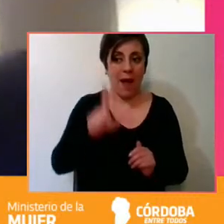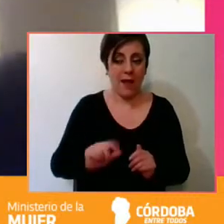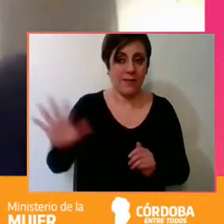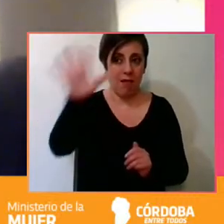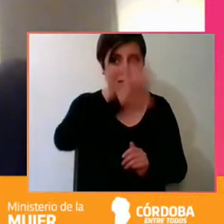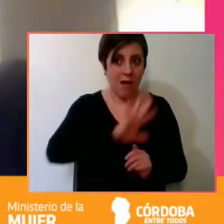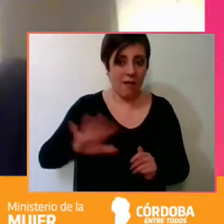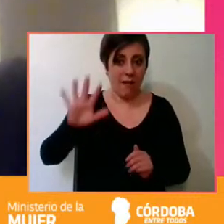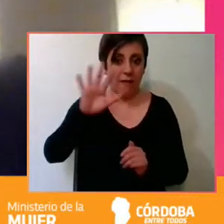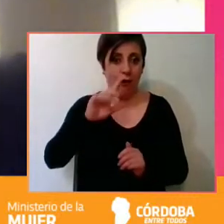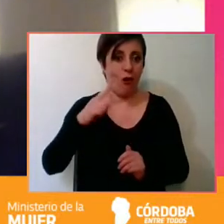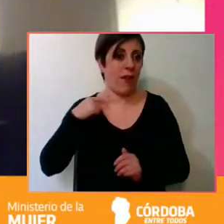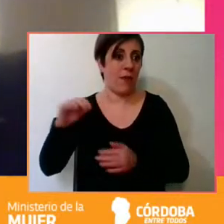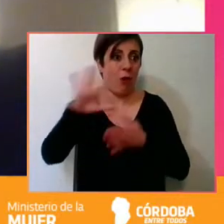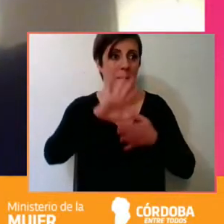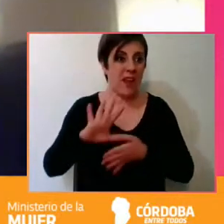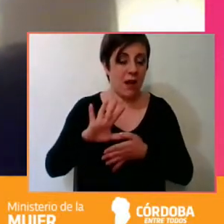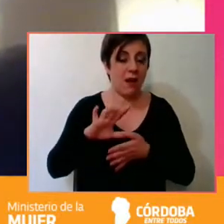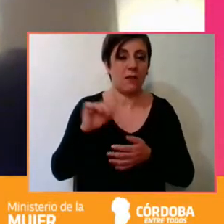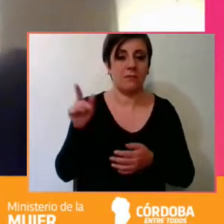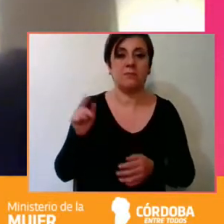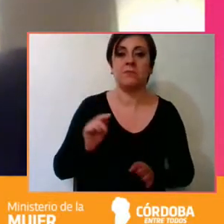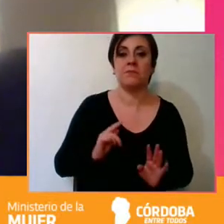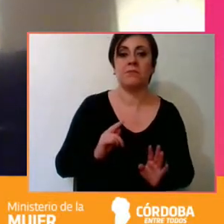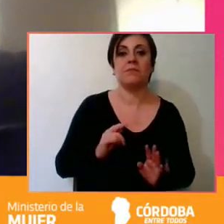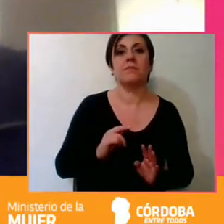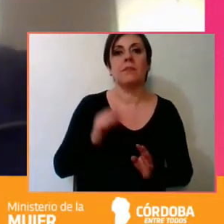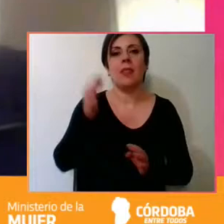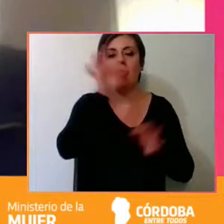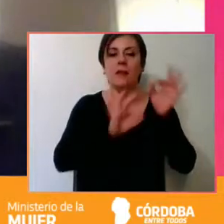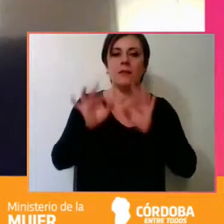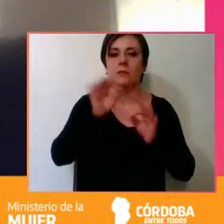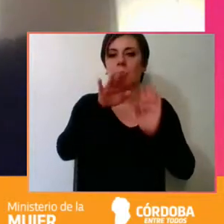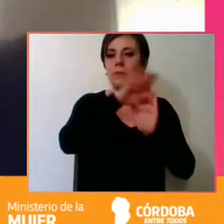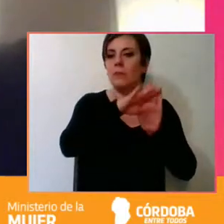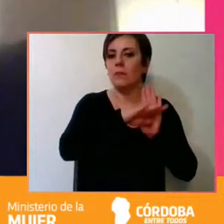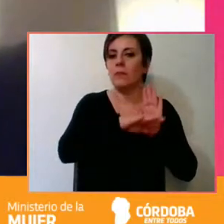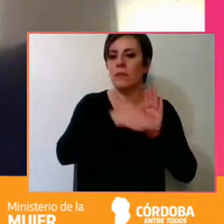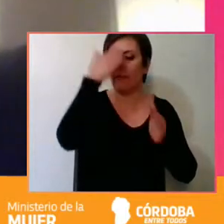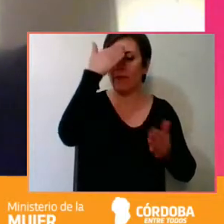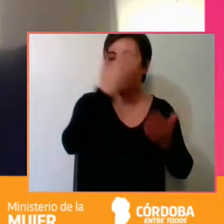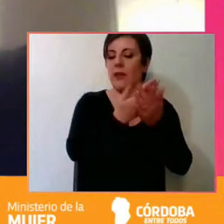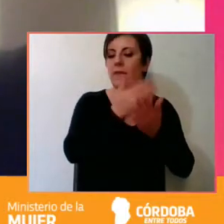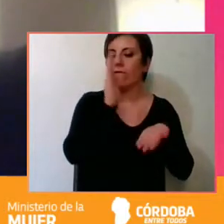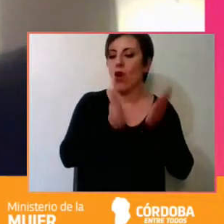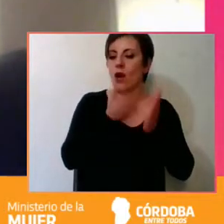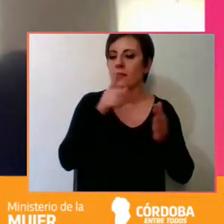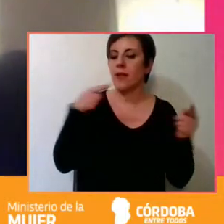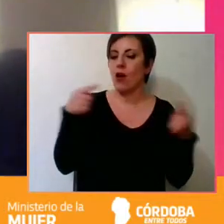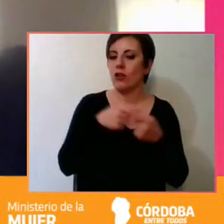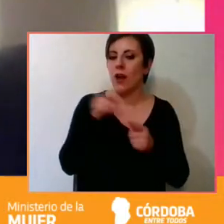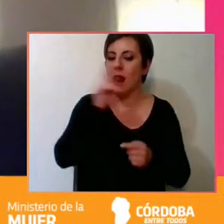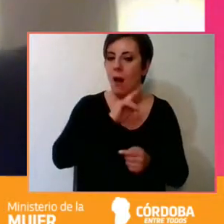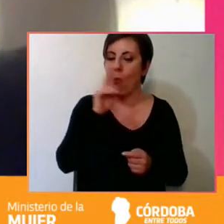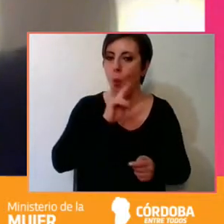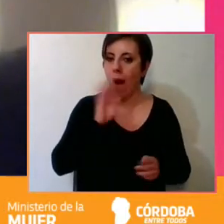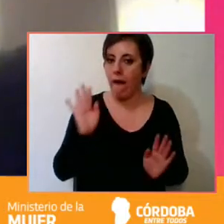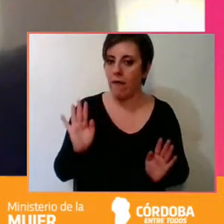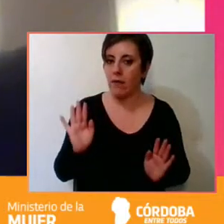región, pues se hayan diseñado programas para afrontar la violencia contra la mujer,